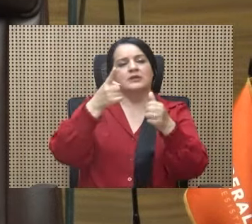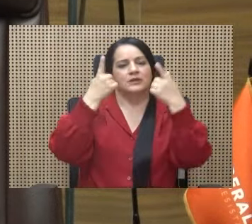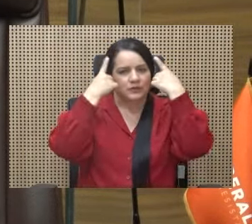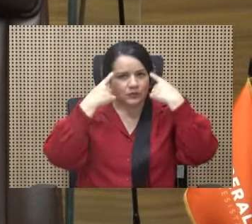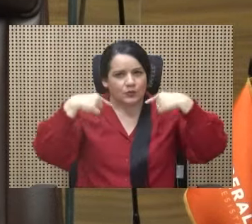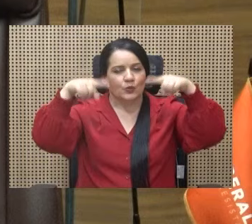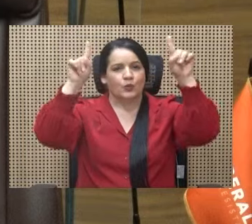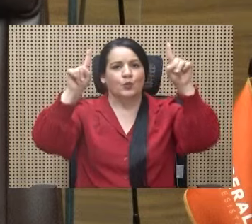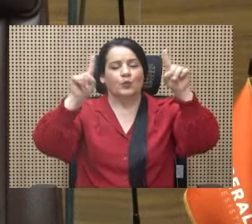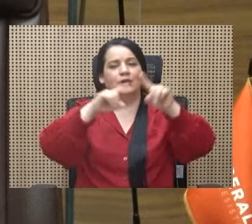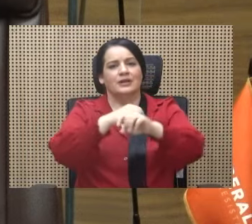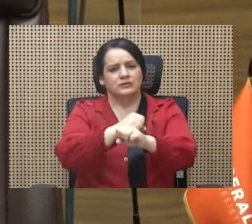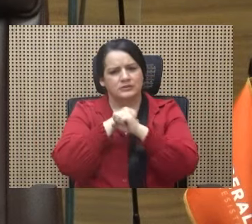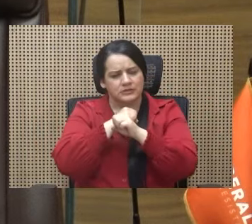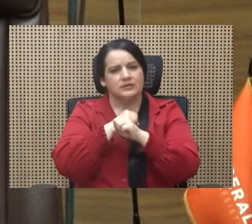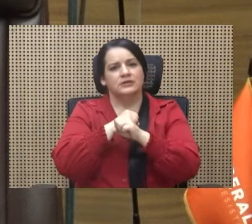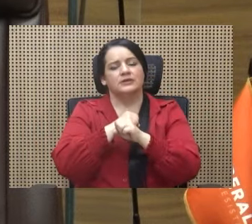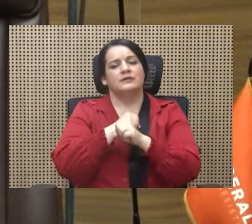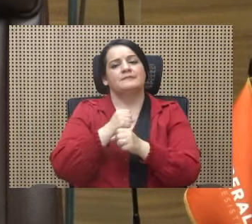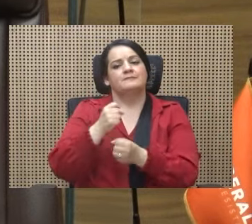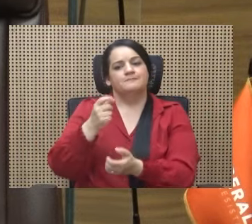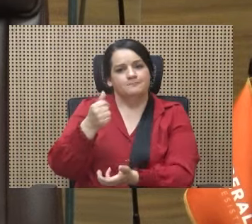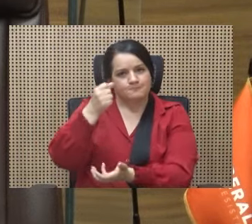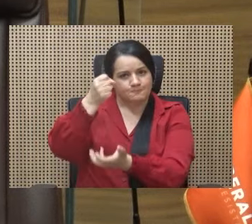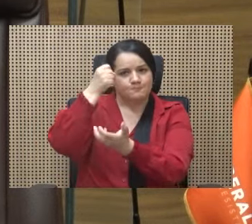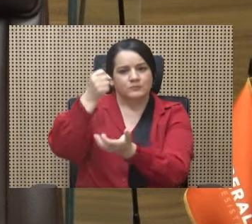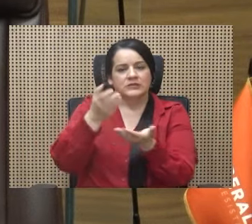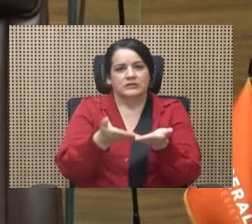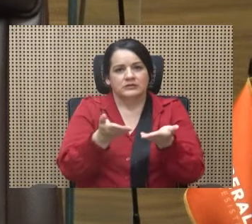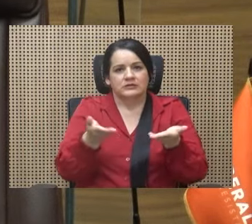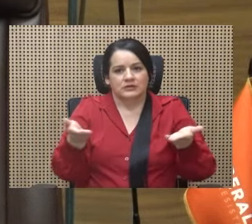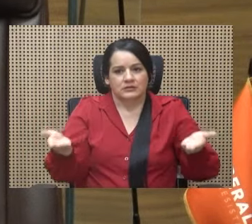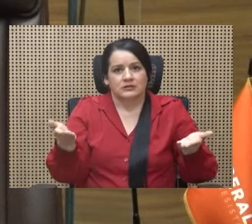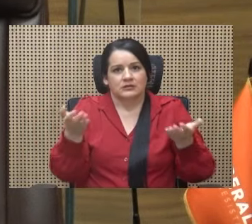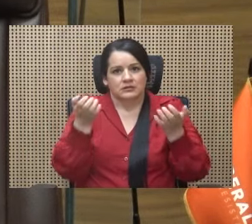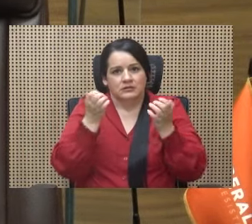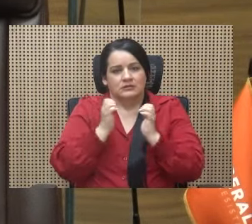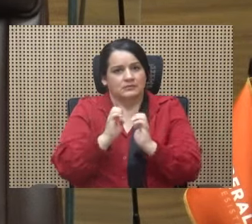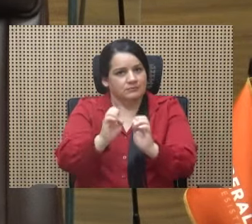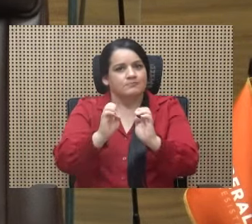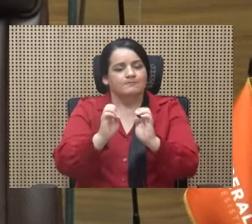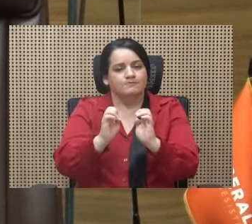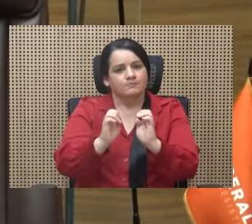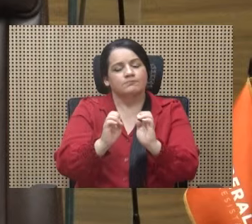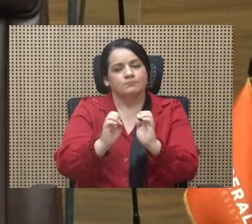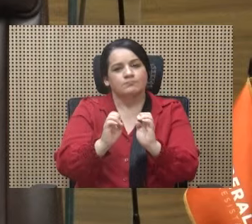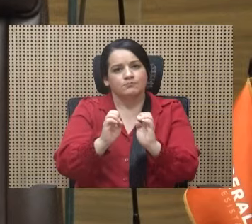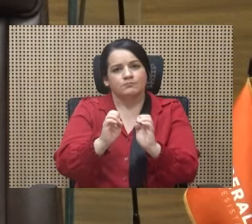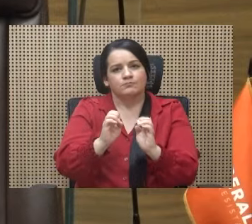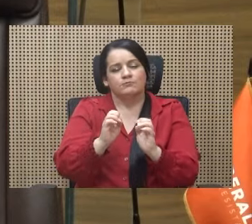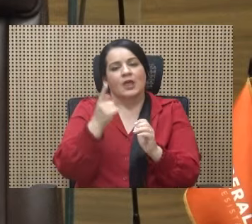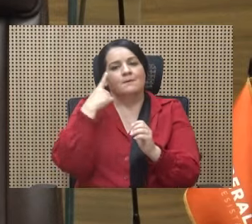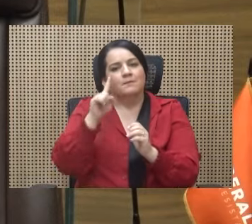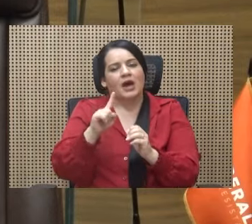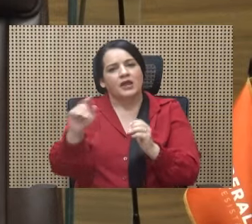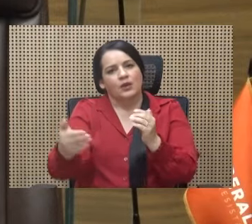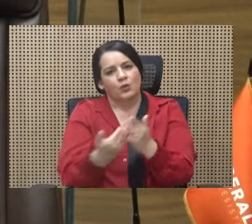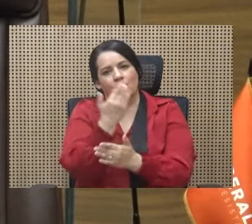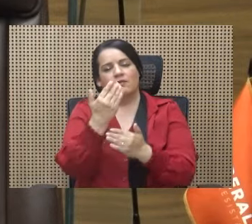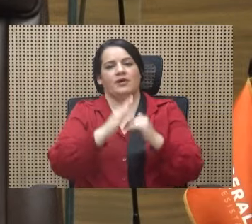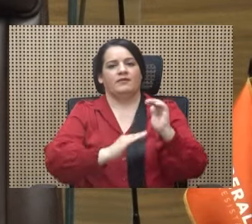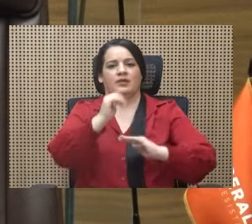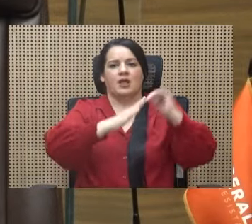consolidar los recursos y las estrategias efectivas para que se modernice esa infraestructura algo que no está dentro